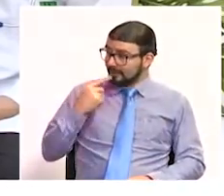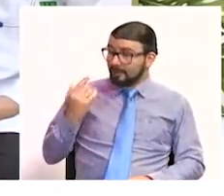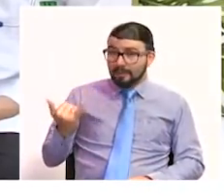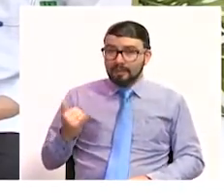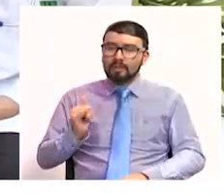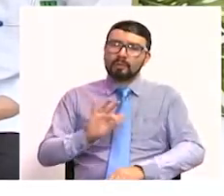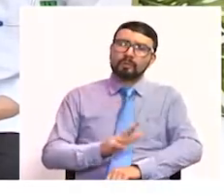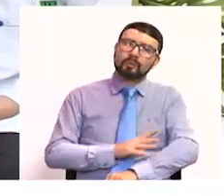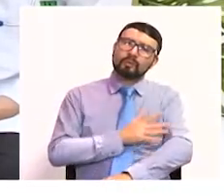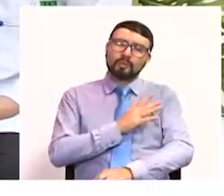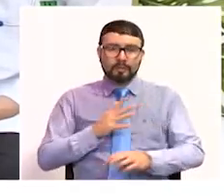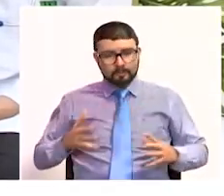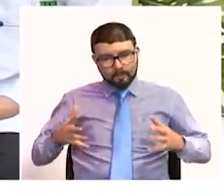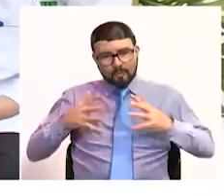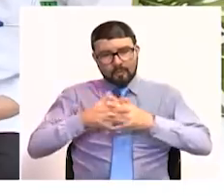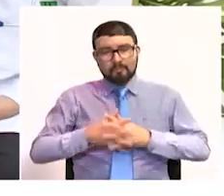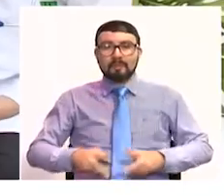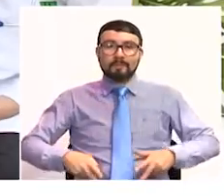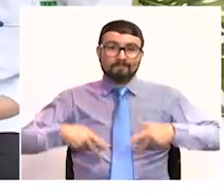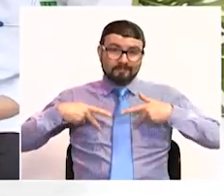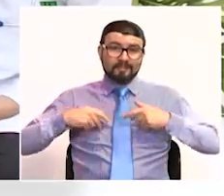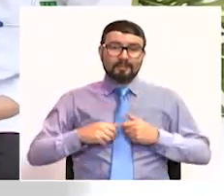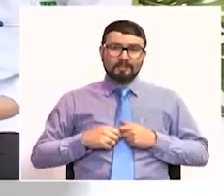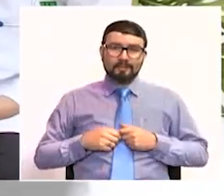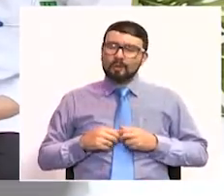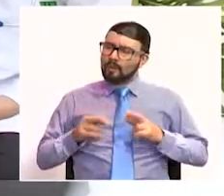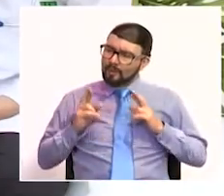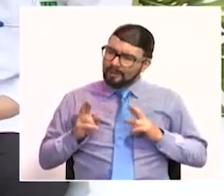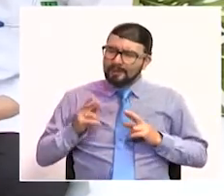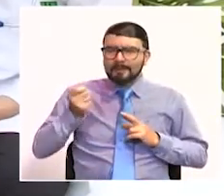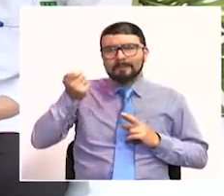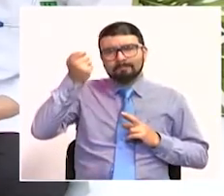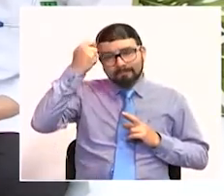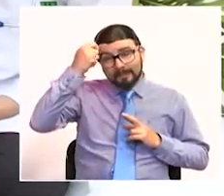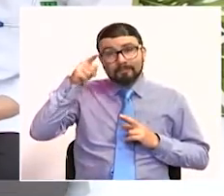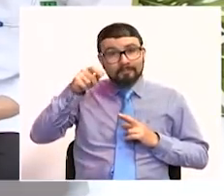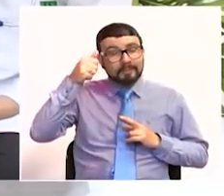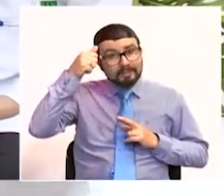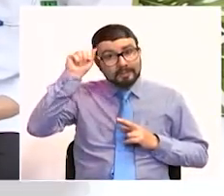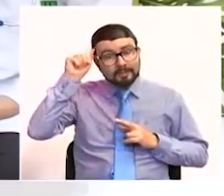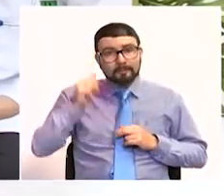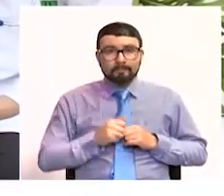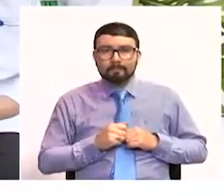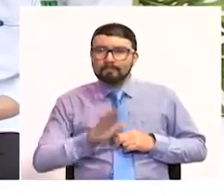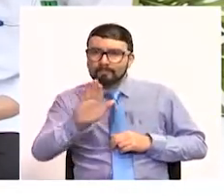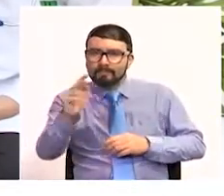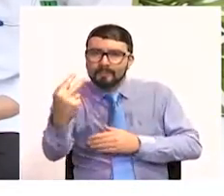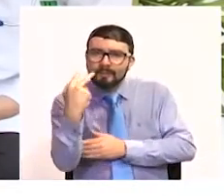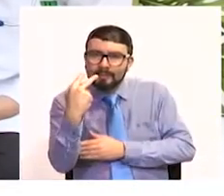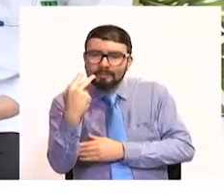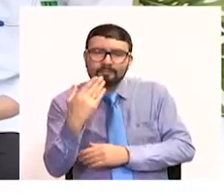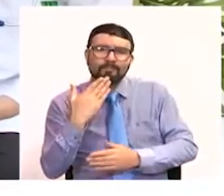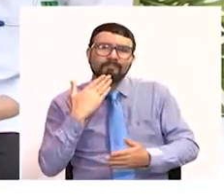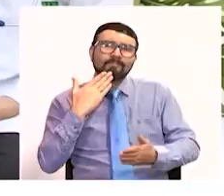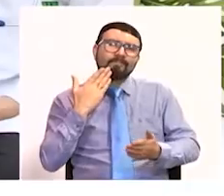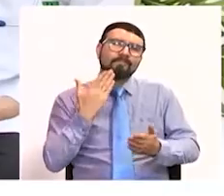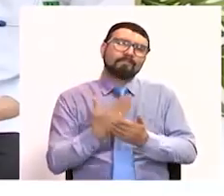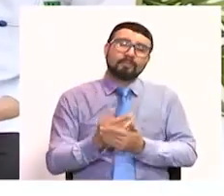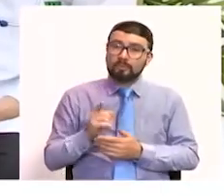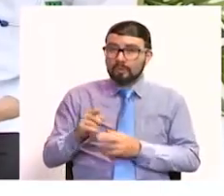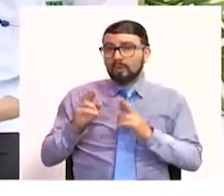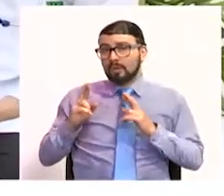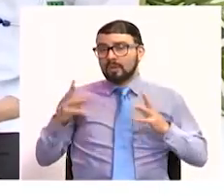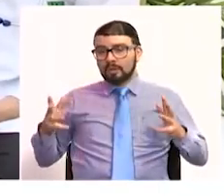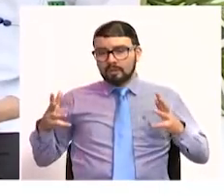es un complemento para la vida. Qué bueno que siempre tengamos esto presente. A todos ustedes que se unan en este tiempo